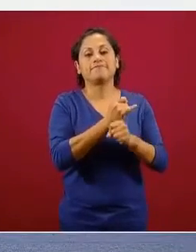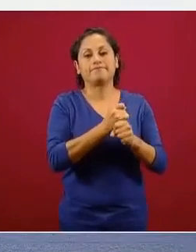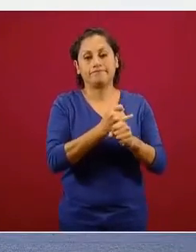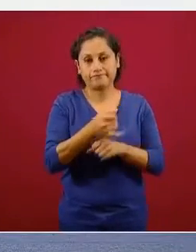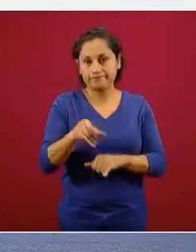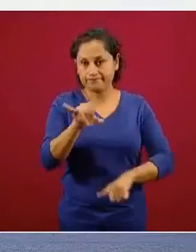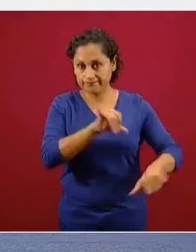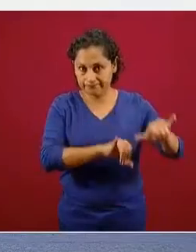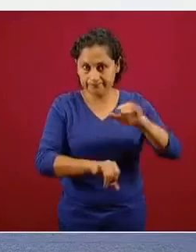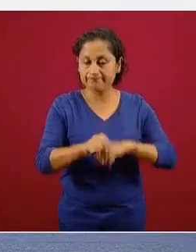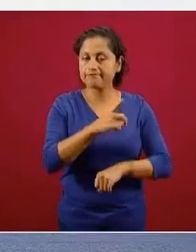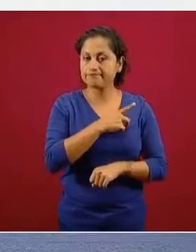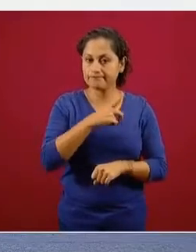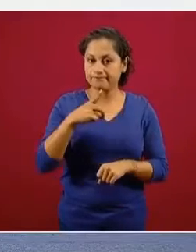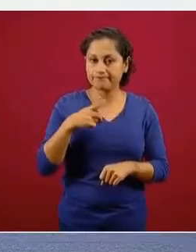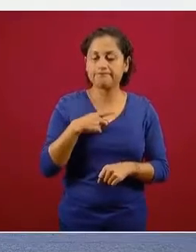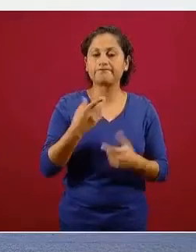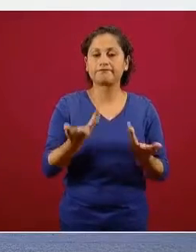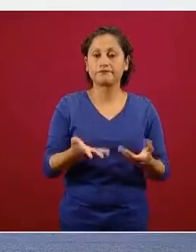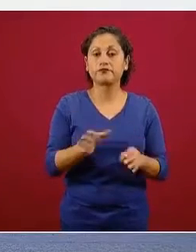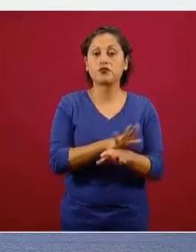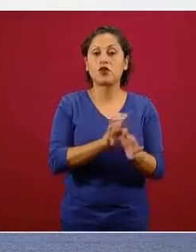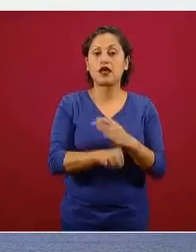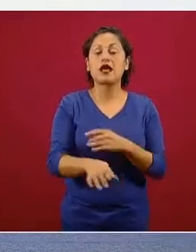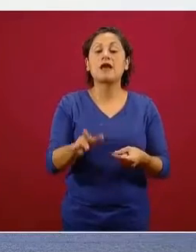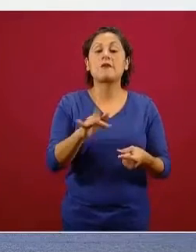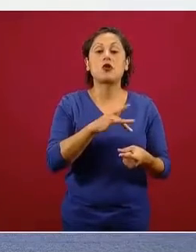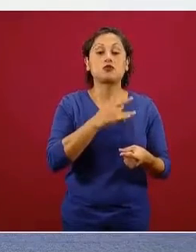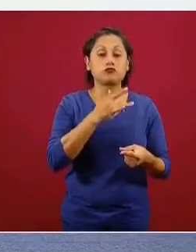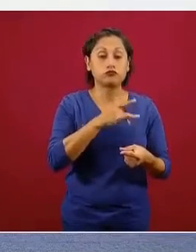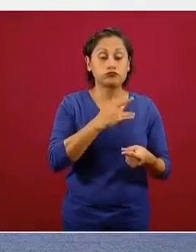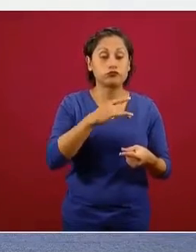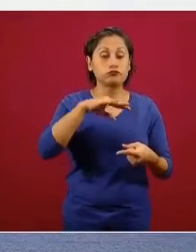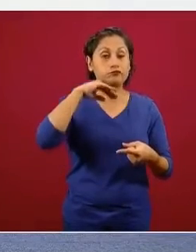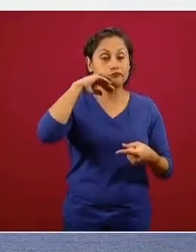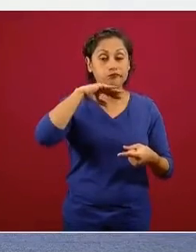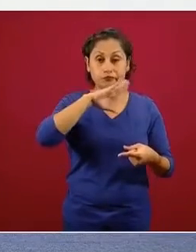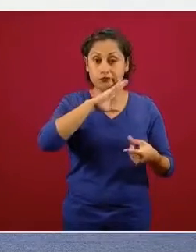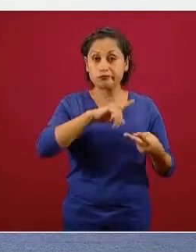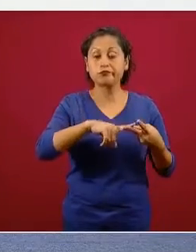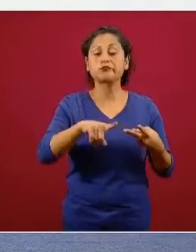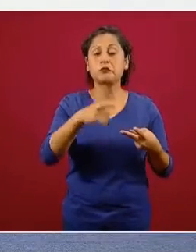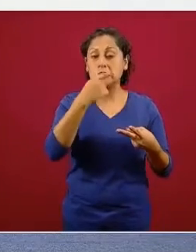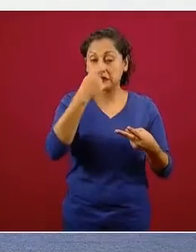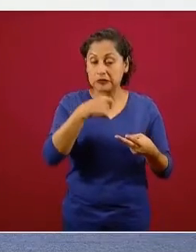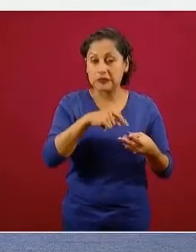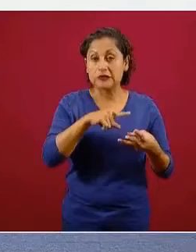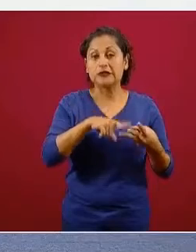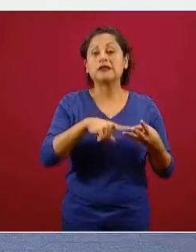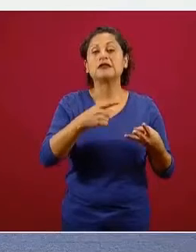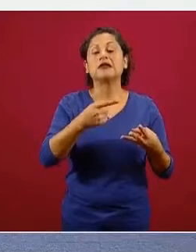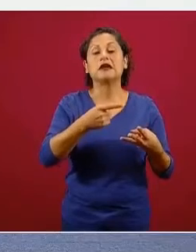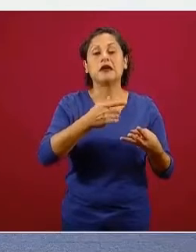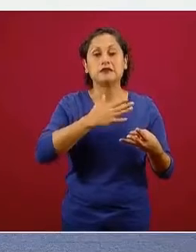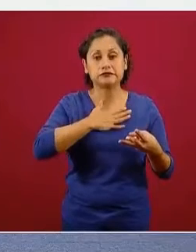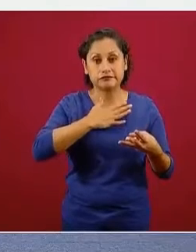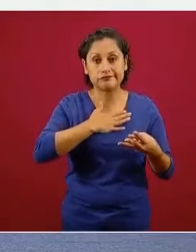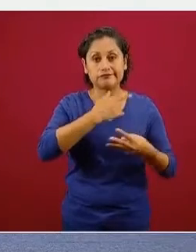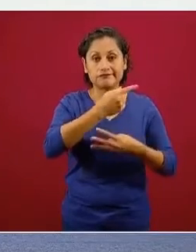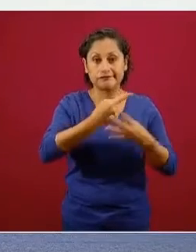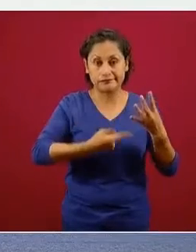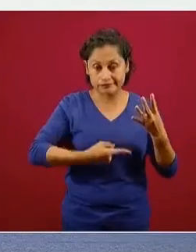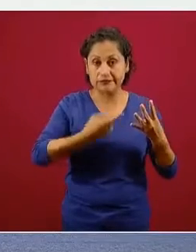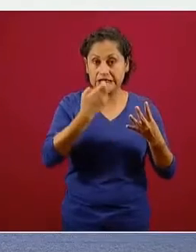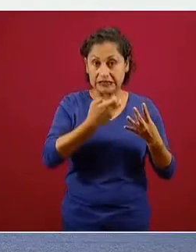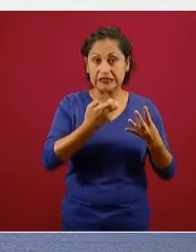basta una de los síntomas accesorios para considerar a un caso sospechoso de COVID-19. ¿Cuál va a ser la